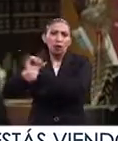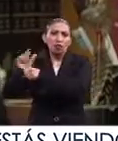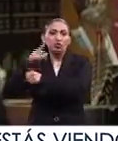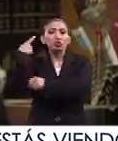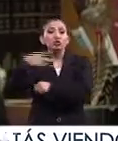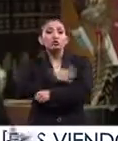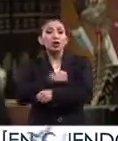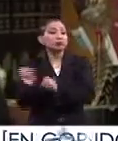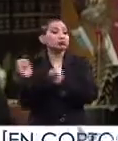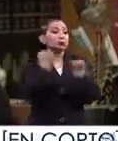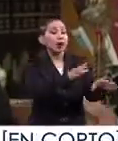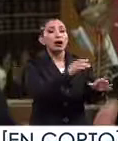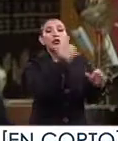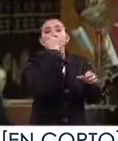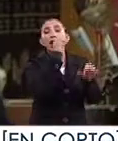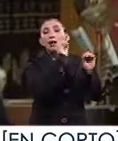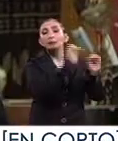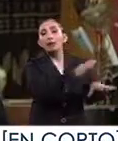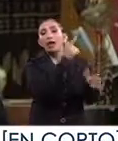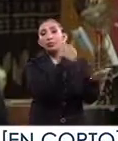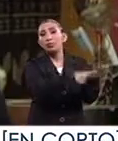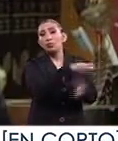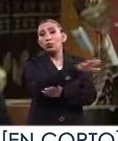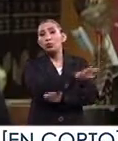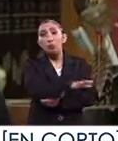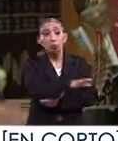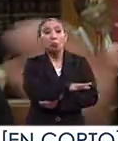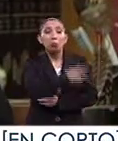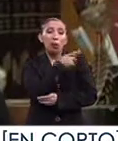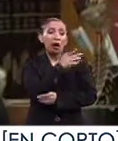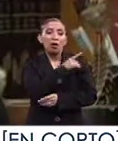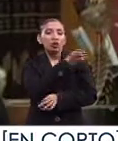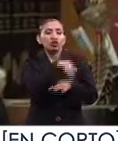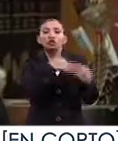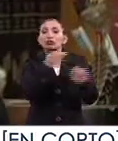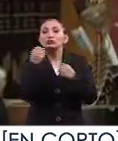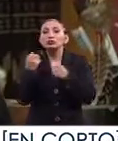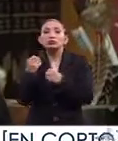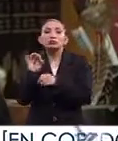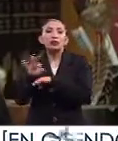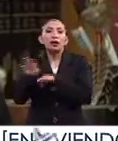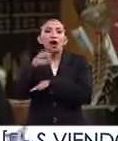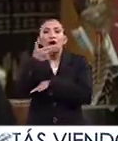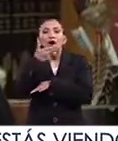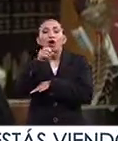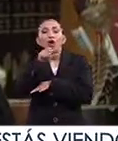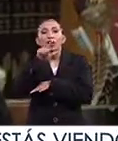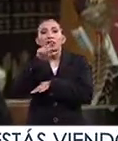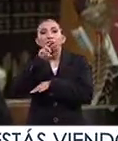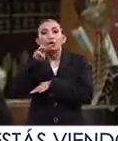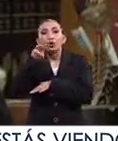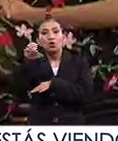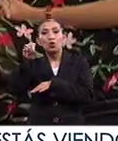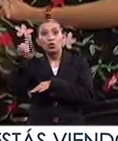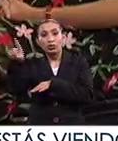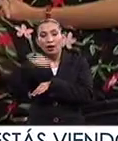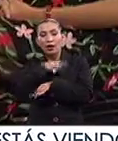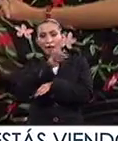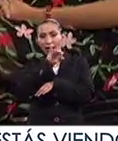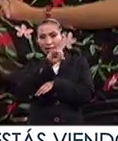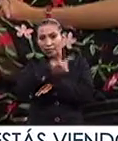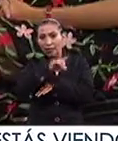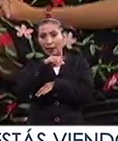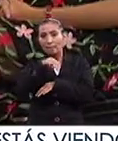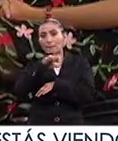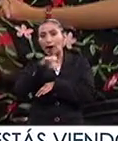a sus hijos internados en la escuela, pero bueno, todos trabajaban en Hollywood. Y bueno, Fred, el hijo de